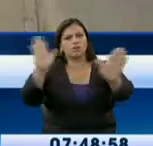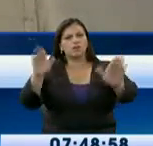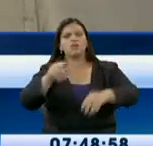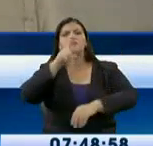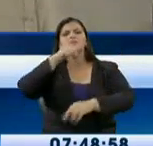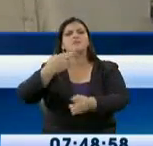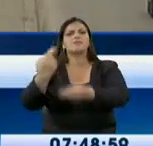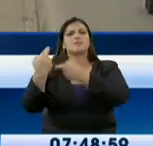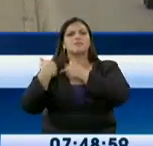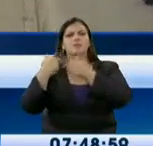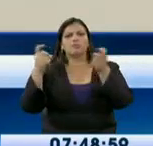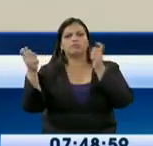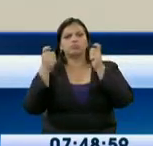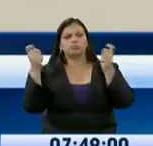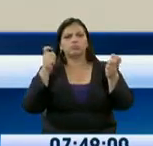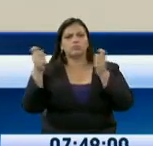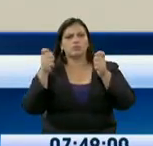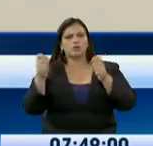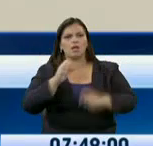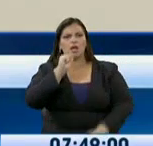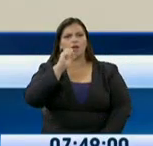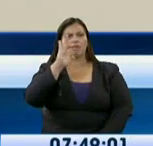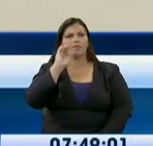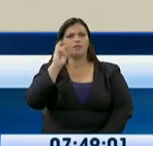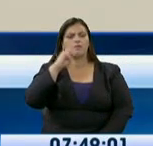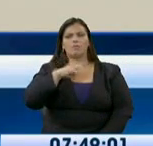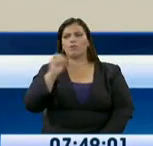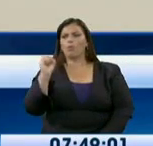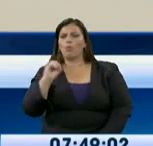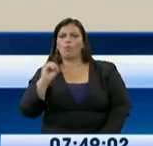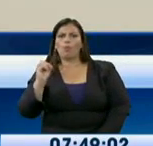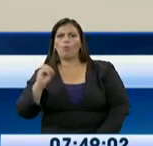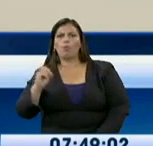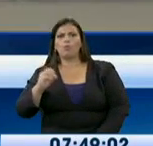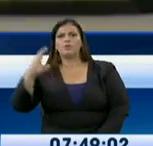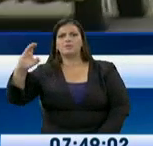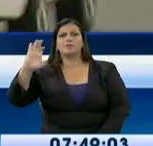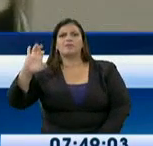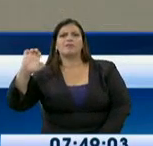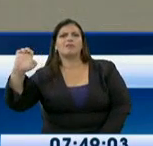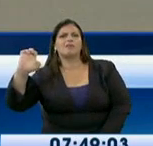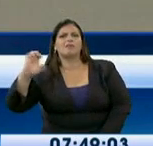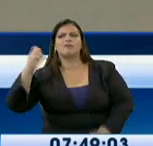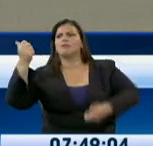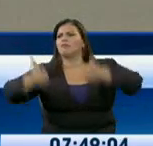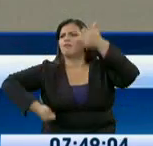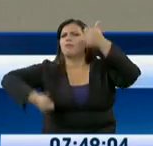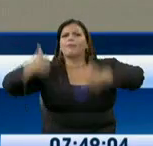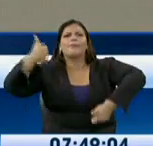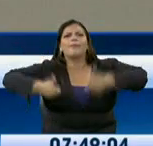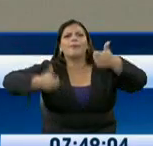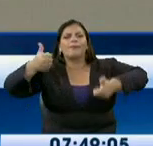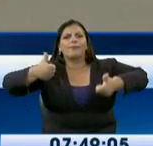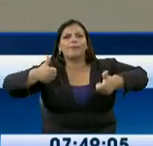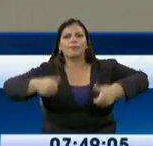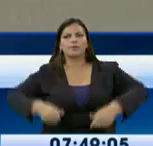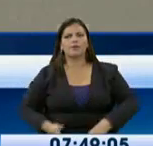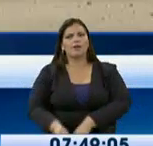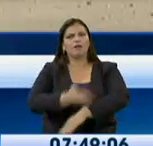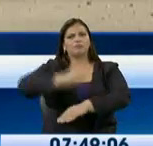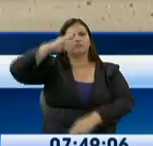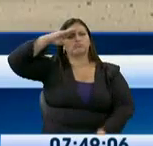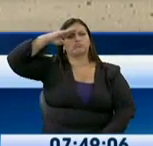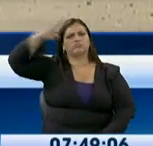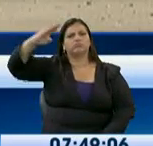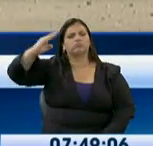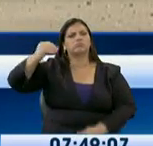controlará desde aquí hasta allá. Porque ya digo, el señor Coronel Alama lo dijo. Desde la vía Salinas hasta el puente de la Aurora, la CTE